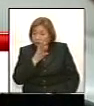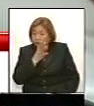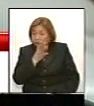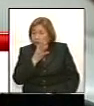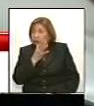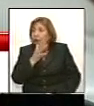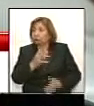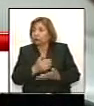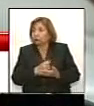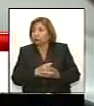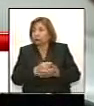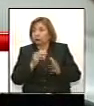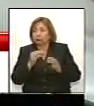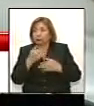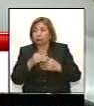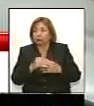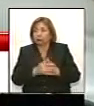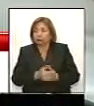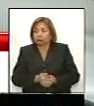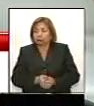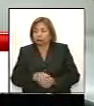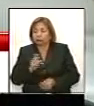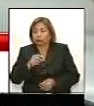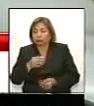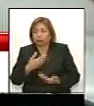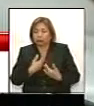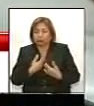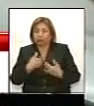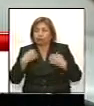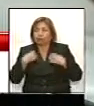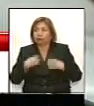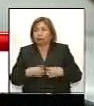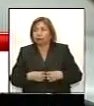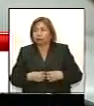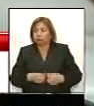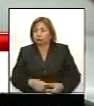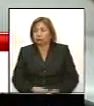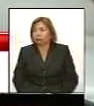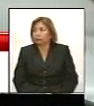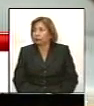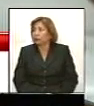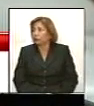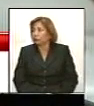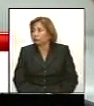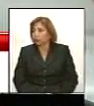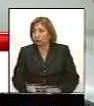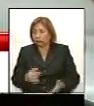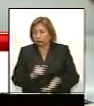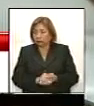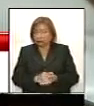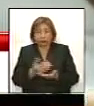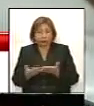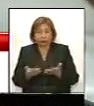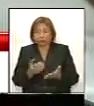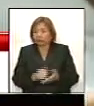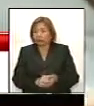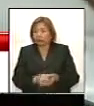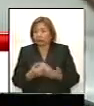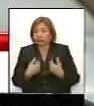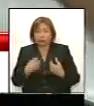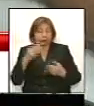distribución de imágenes íntimas, que ahí necesita tener un abogado o una abogada. En el caso de que vaya a